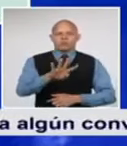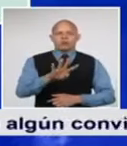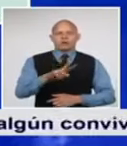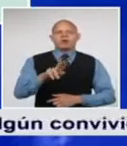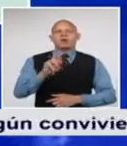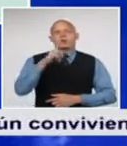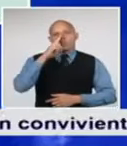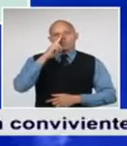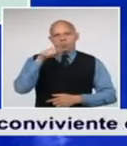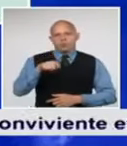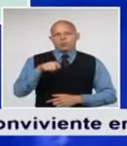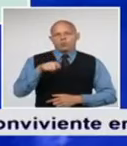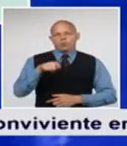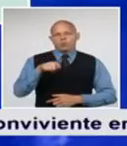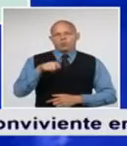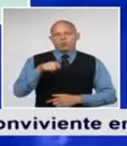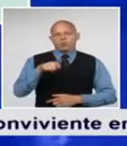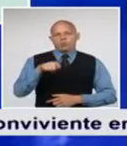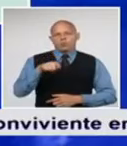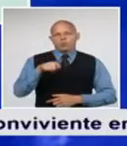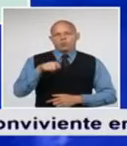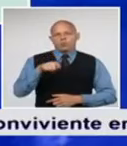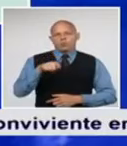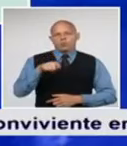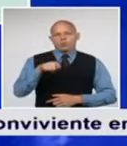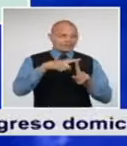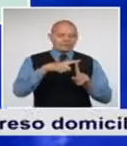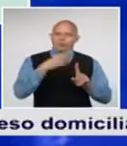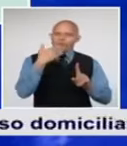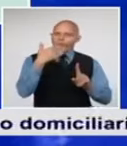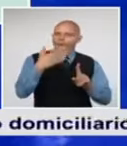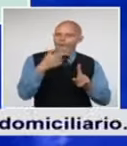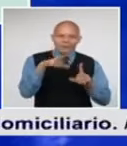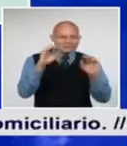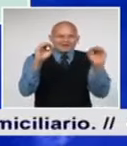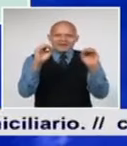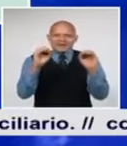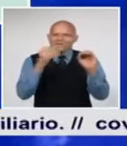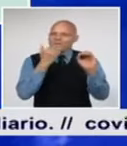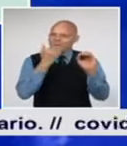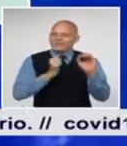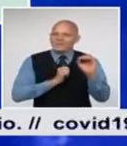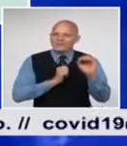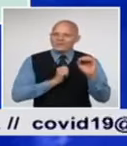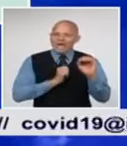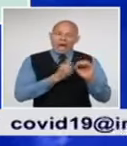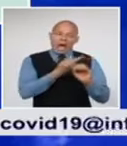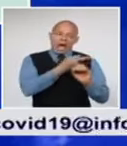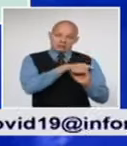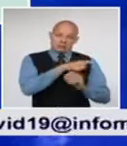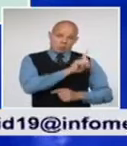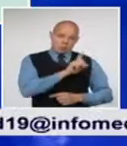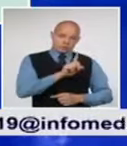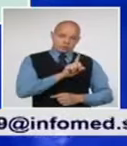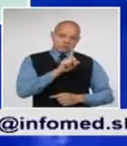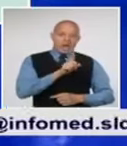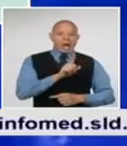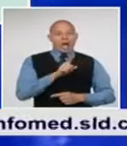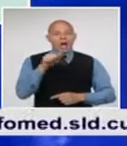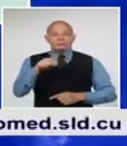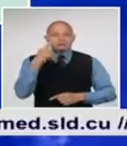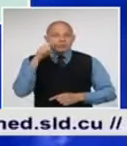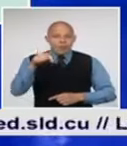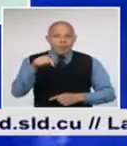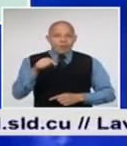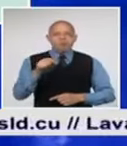Las Tunas no confirma casos en el día de ayer, 11 menos que la jornada anterior. De todas formas,